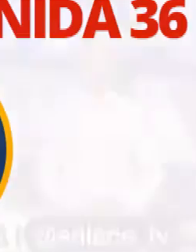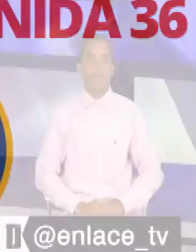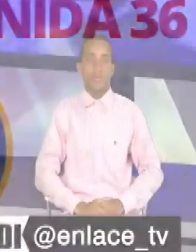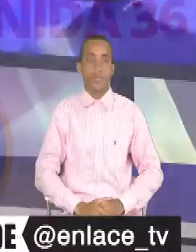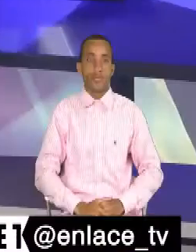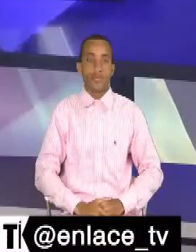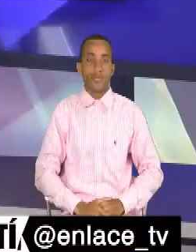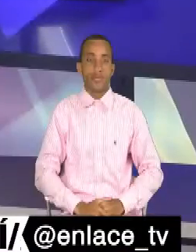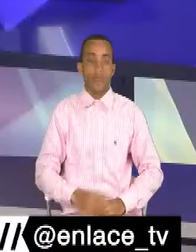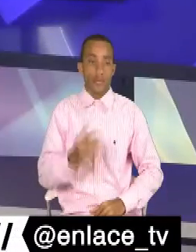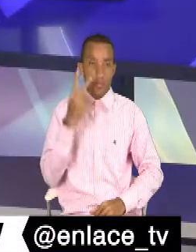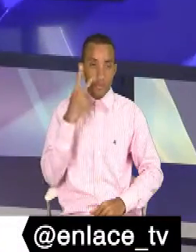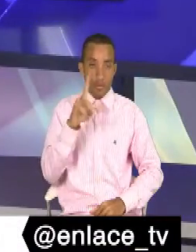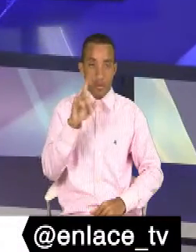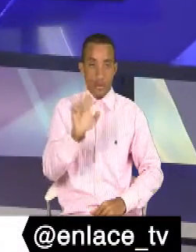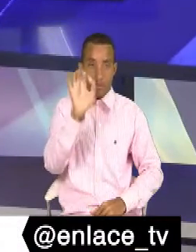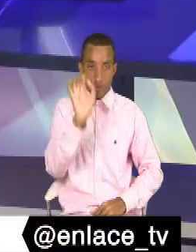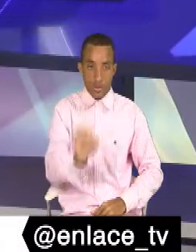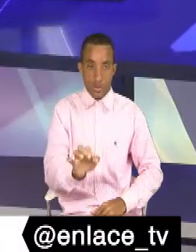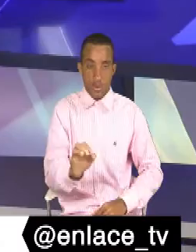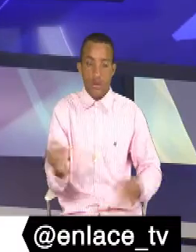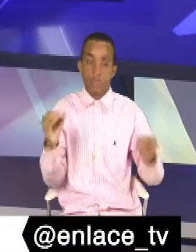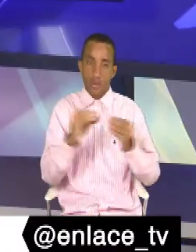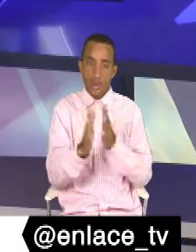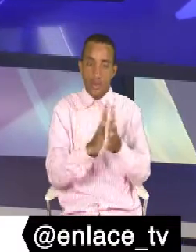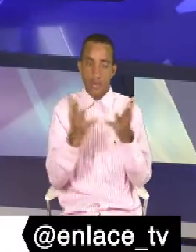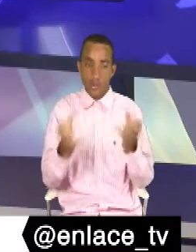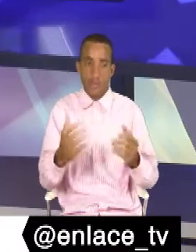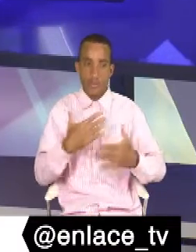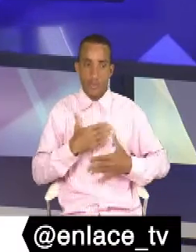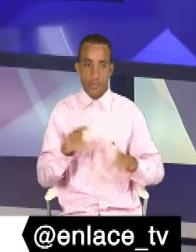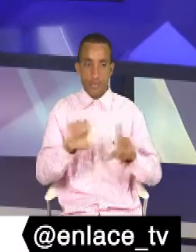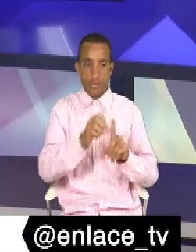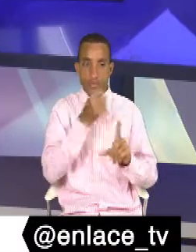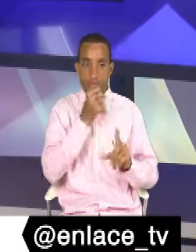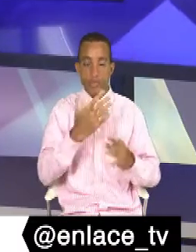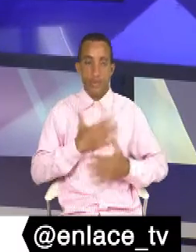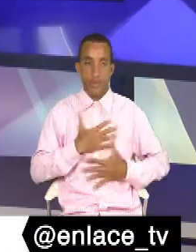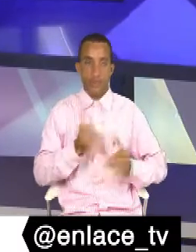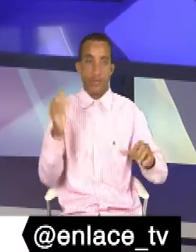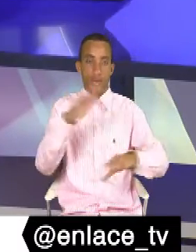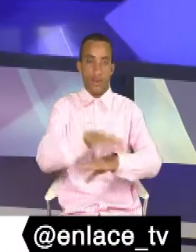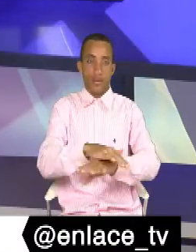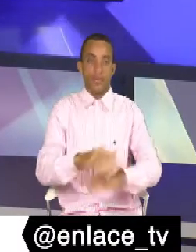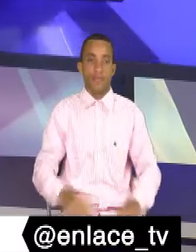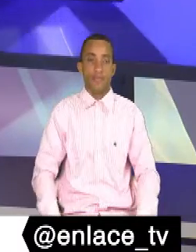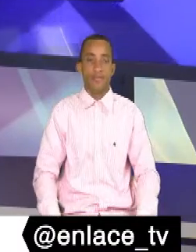las 6 en punto de la tarde con más de lo que usted quiere ver en Enlace Noticias. Feliz tarde para todos.